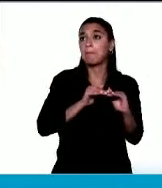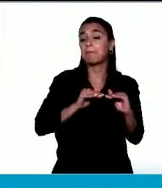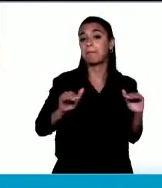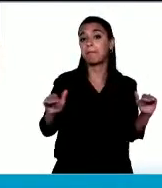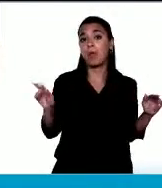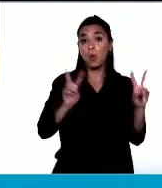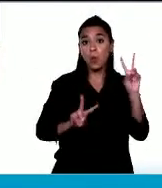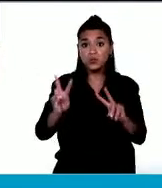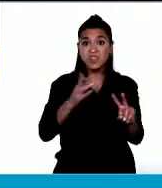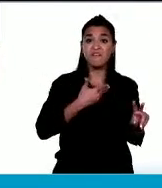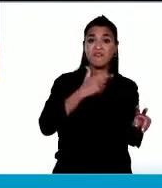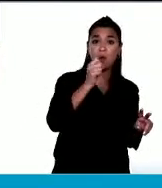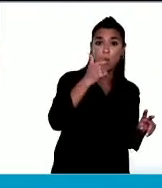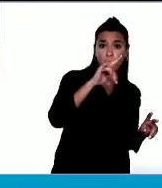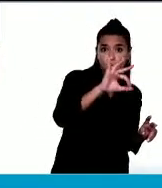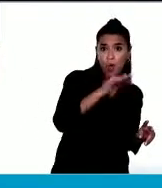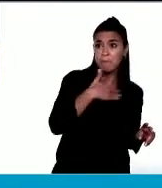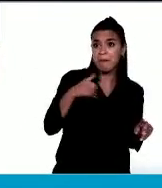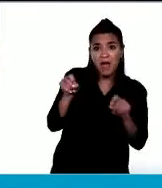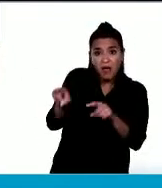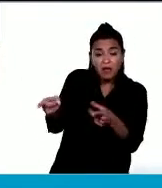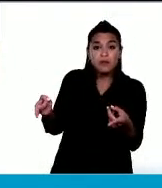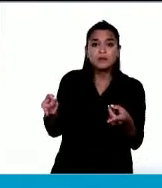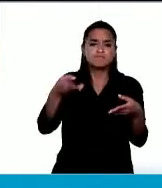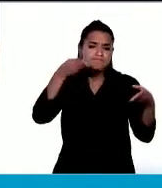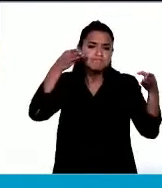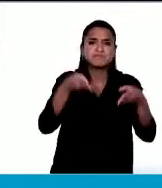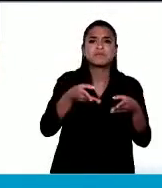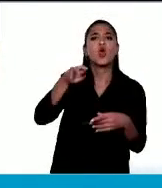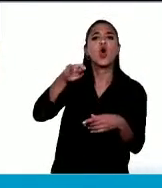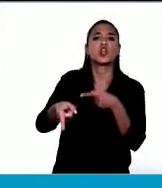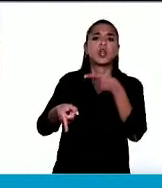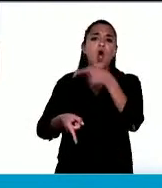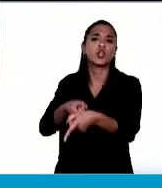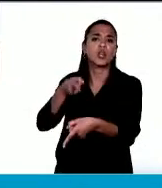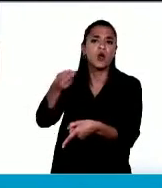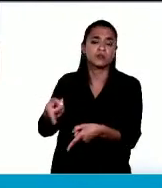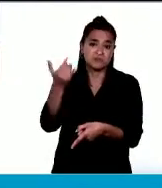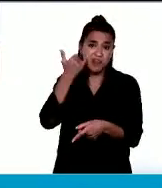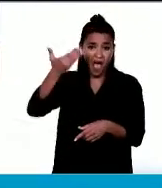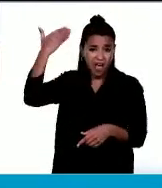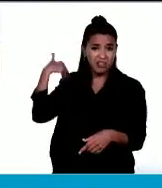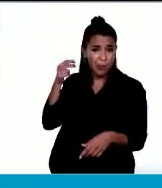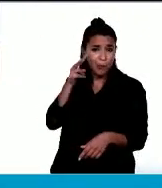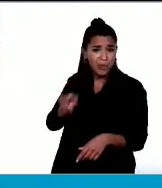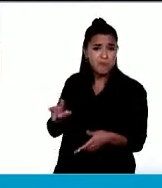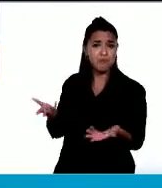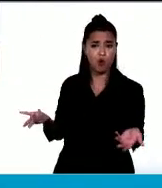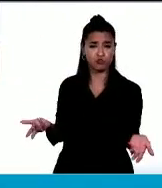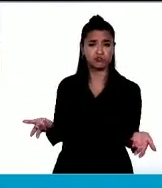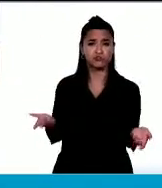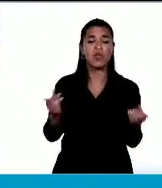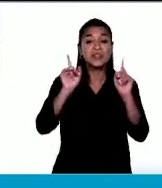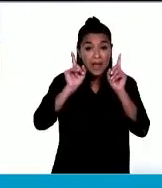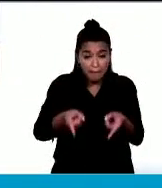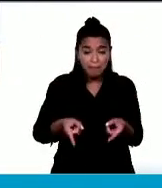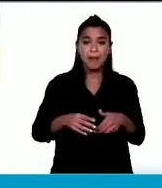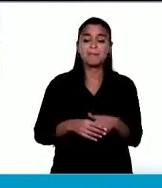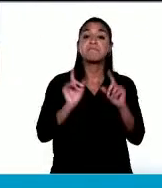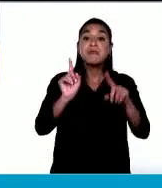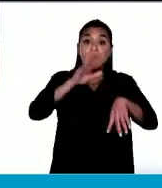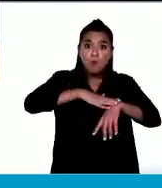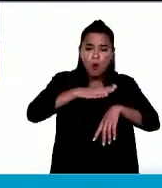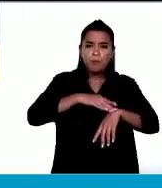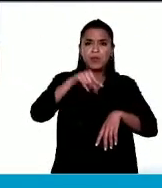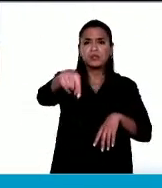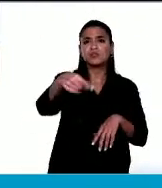y de su madre Cristina, sino que se dedicó a atacarla, como lo vimos en los días pasados. Además, al mismo tiempo se pasea